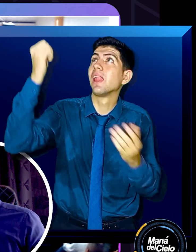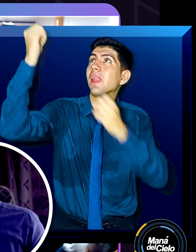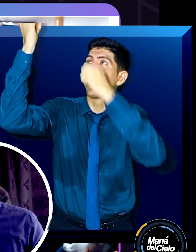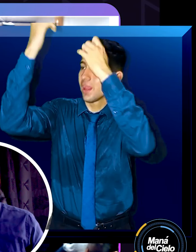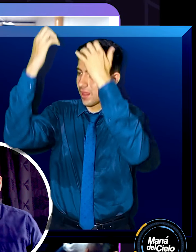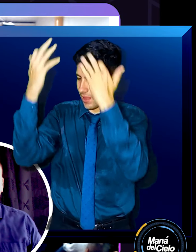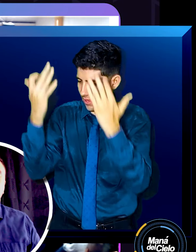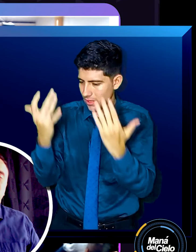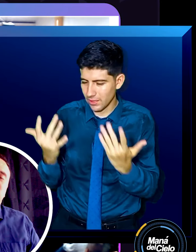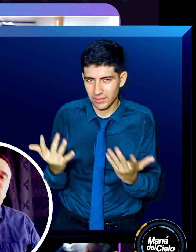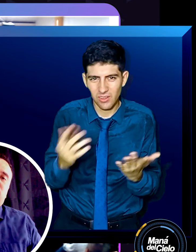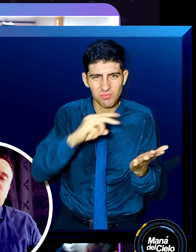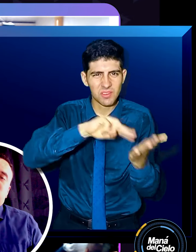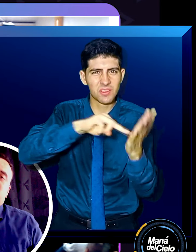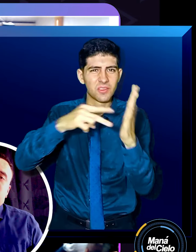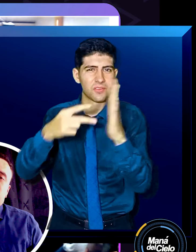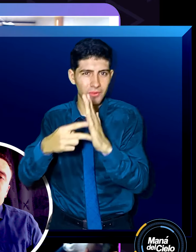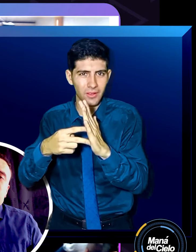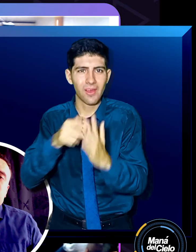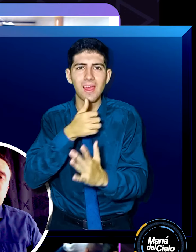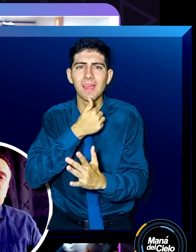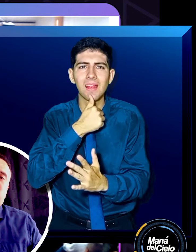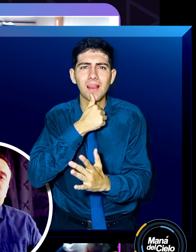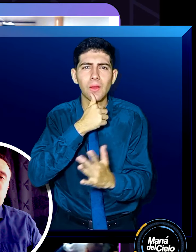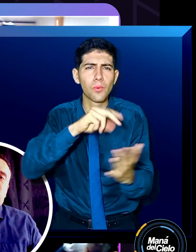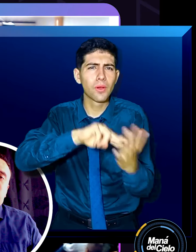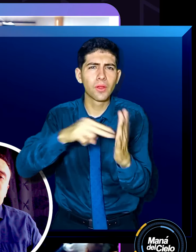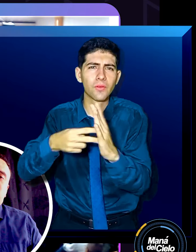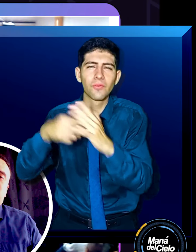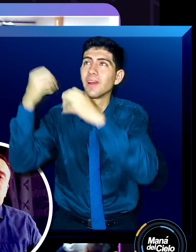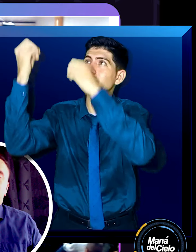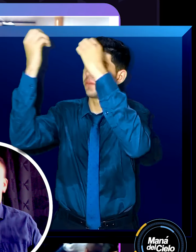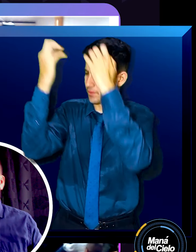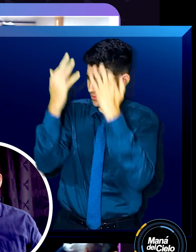expectativa de muerte, puede conseguir un poco de agua,